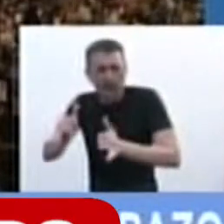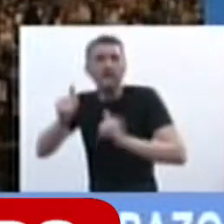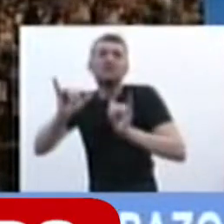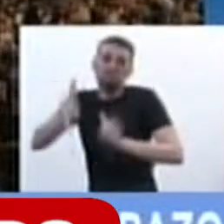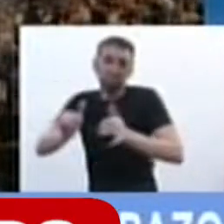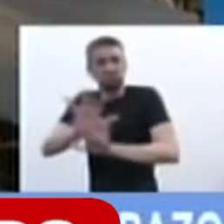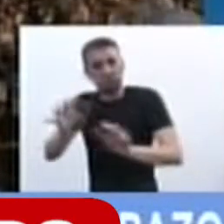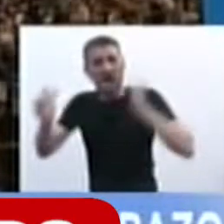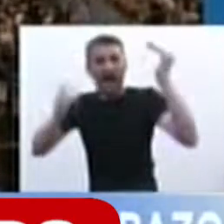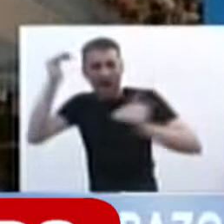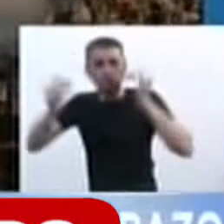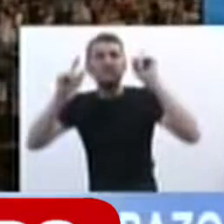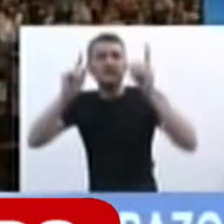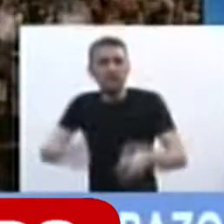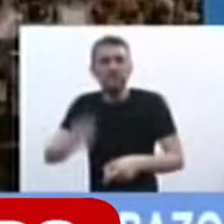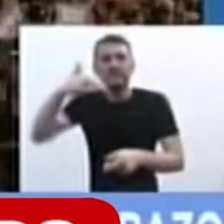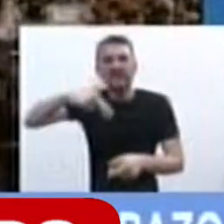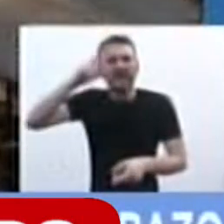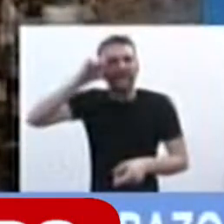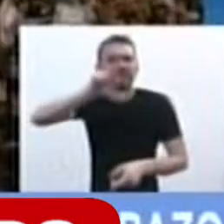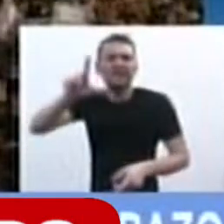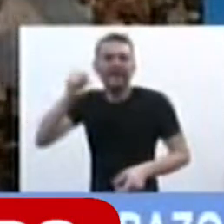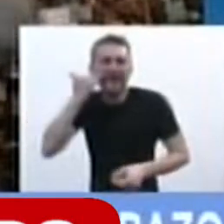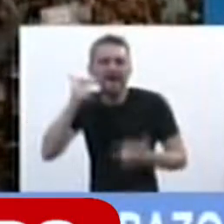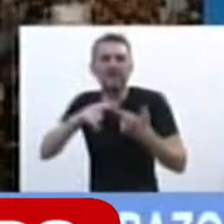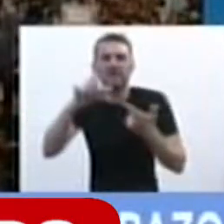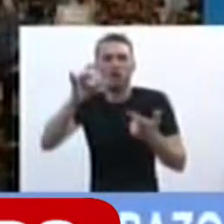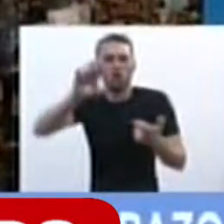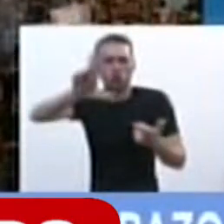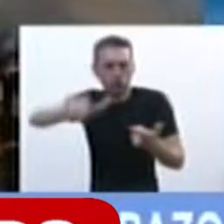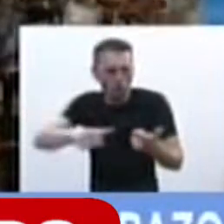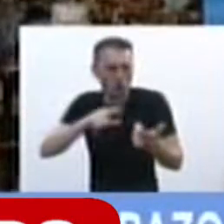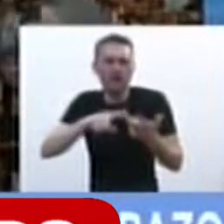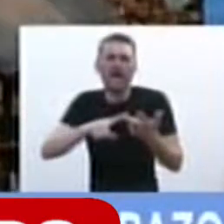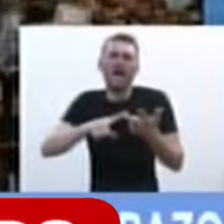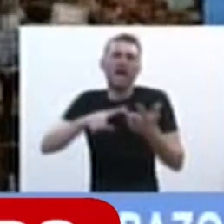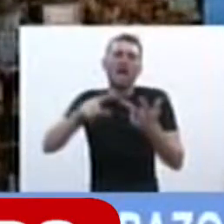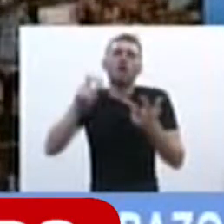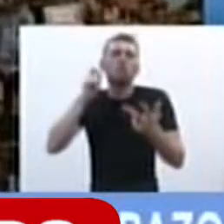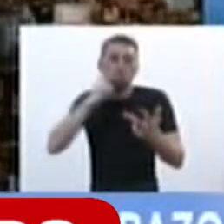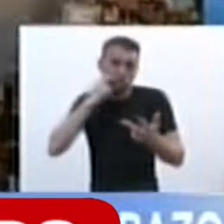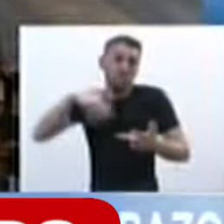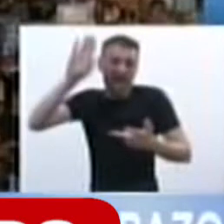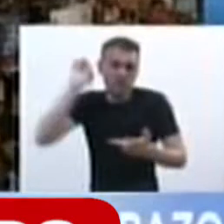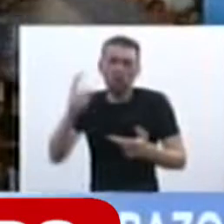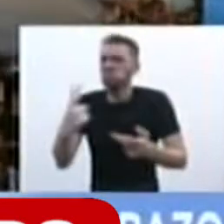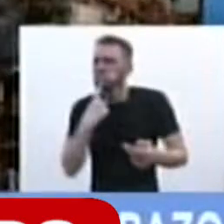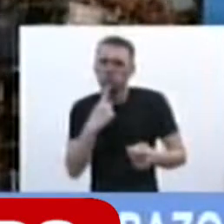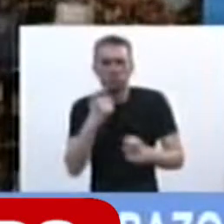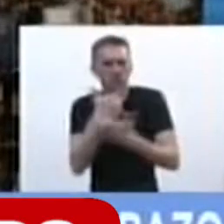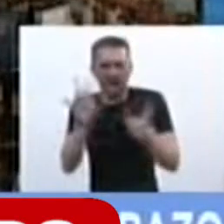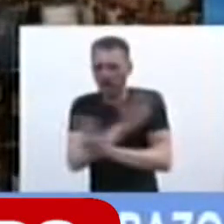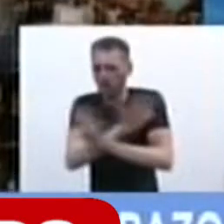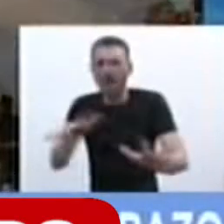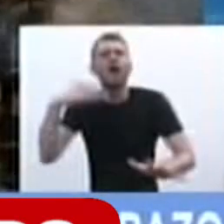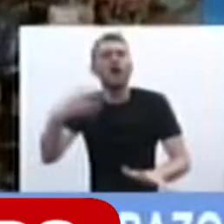la persona de Nelly Mijersky y de Dora Barrancos, de todas estas pibas, no tan pibas, que nunca dudaron que